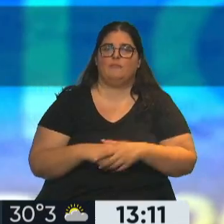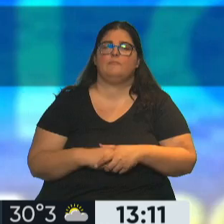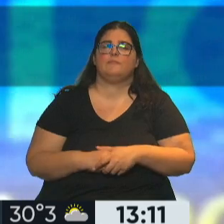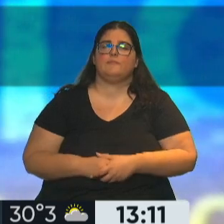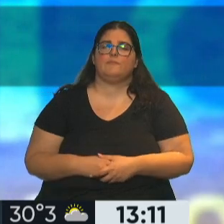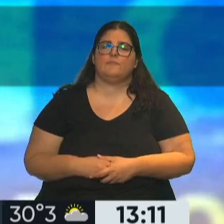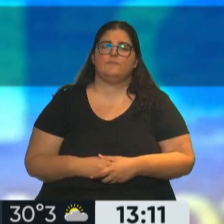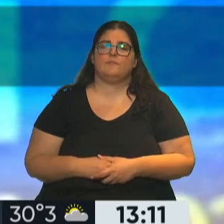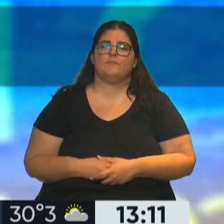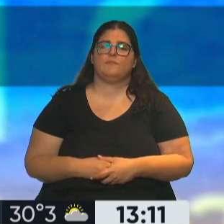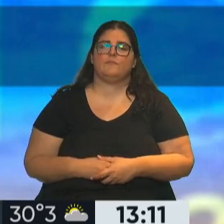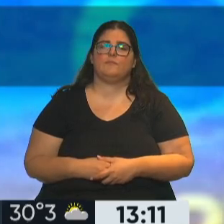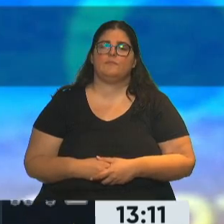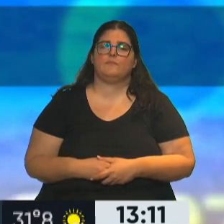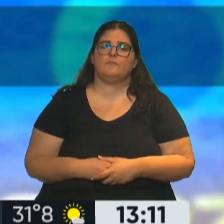ucraniano